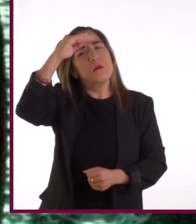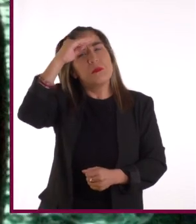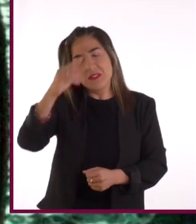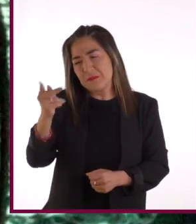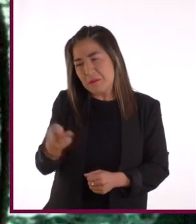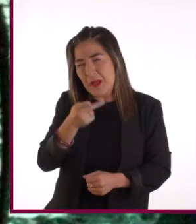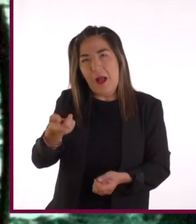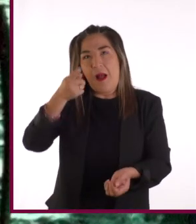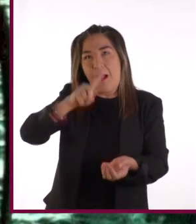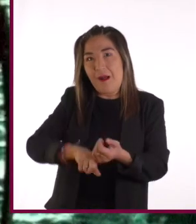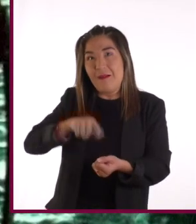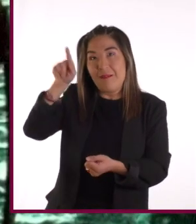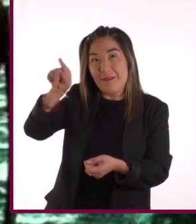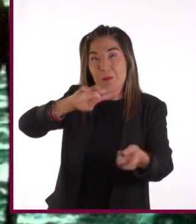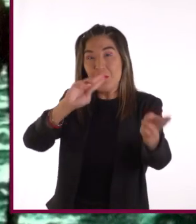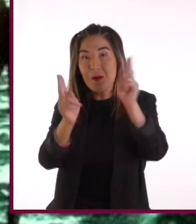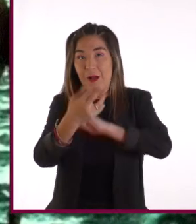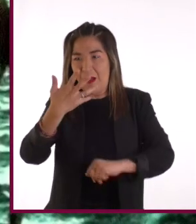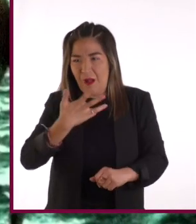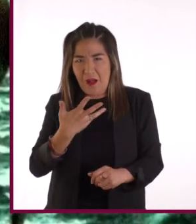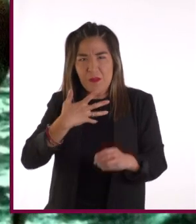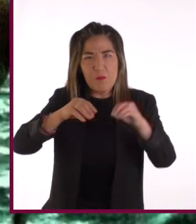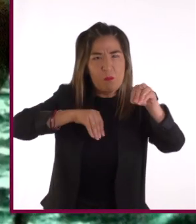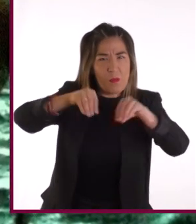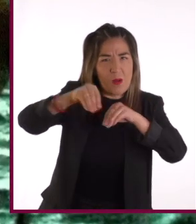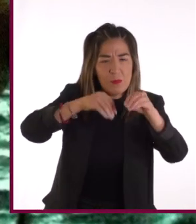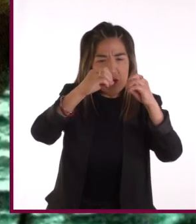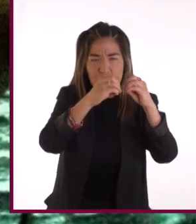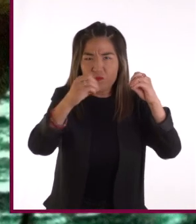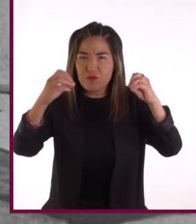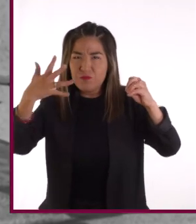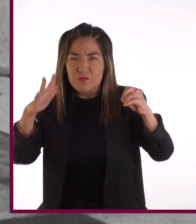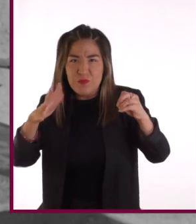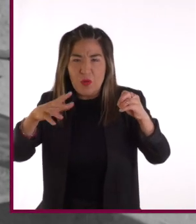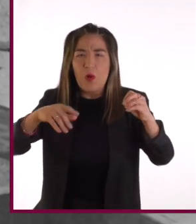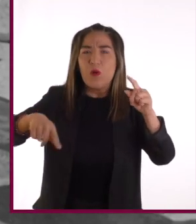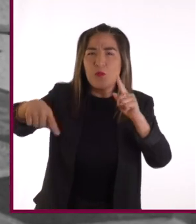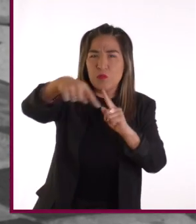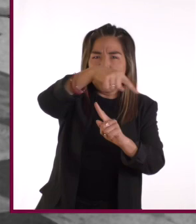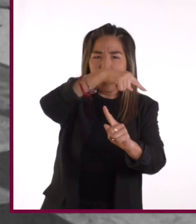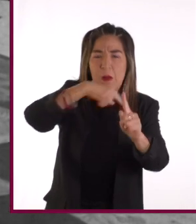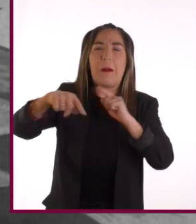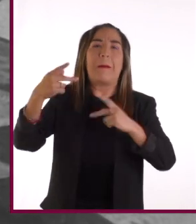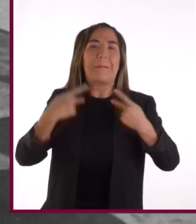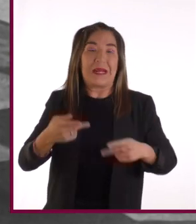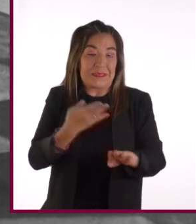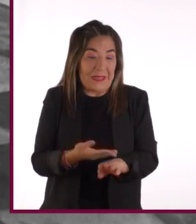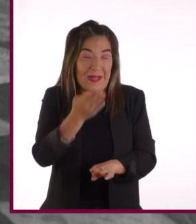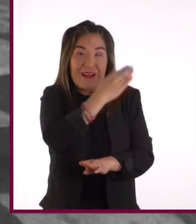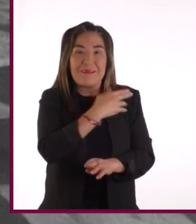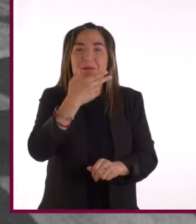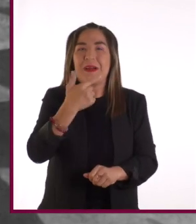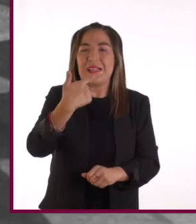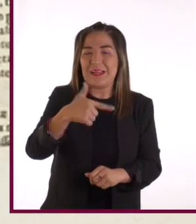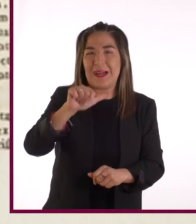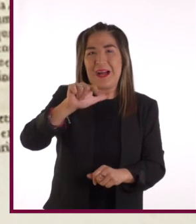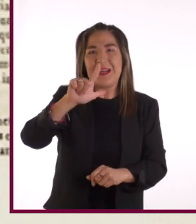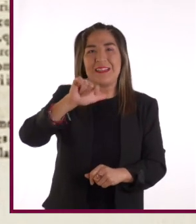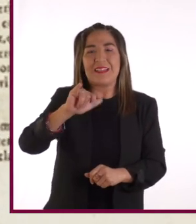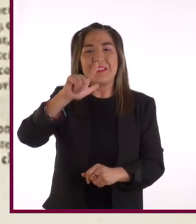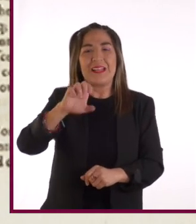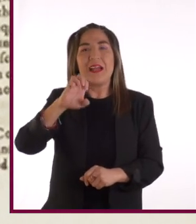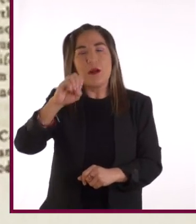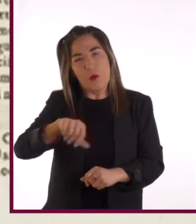pregunta, ya se sabía que los cuerpos en el universo se movían. Esto es porque personajes como Galileo Galilei